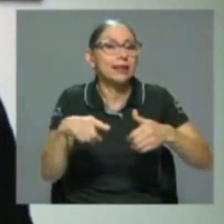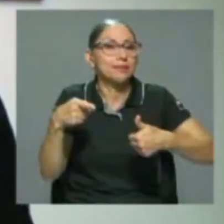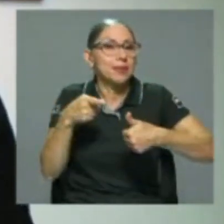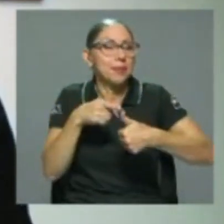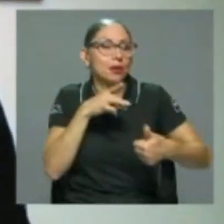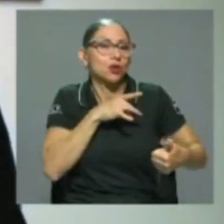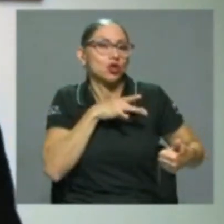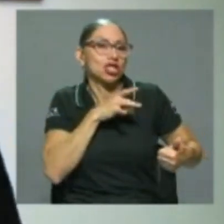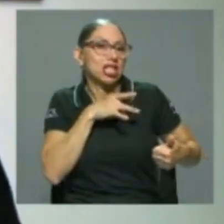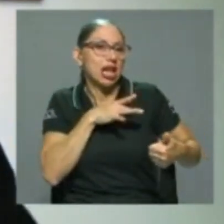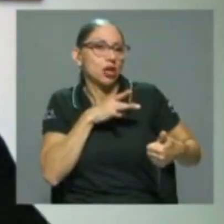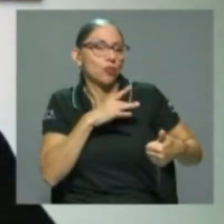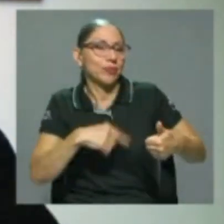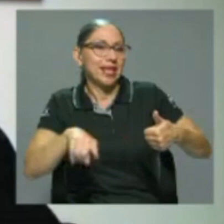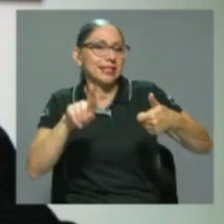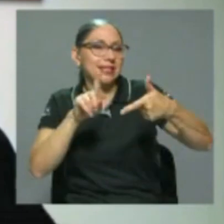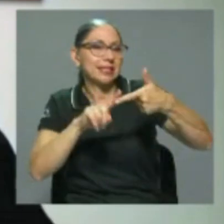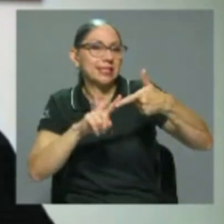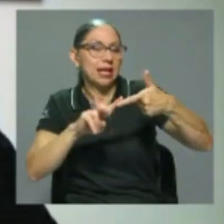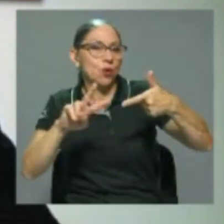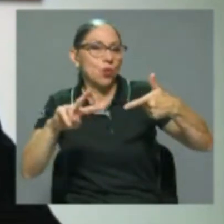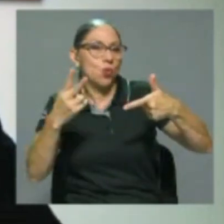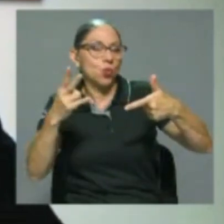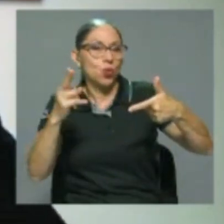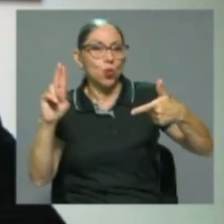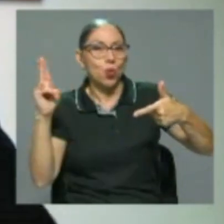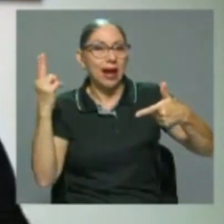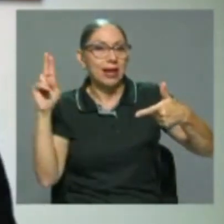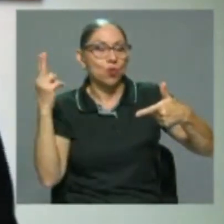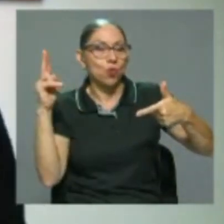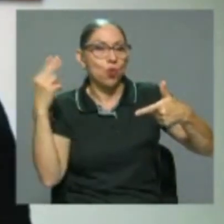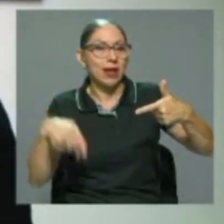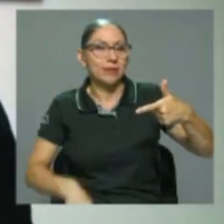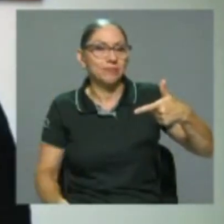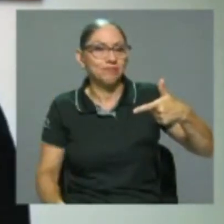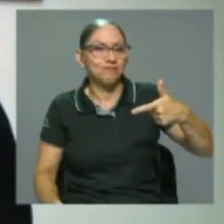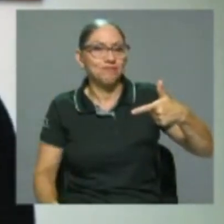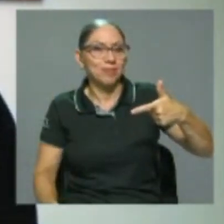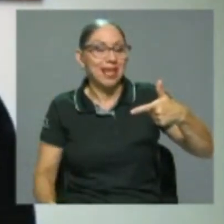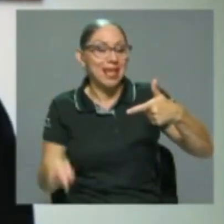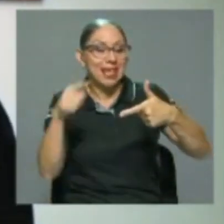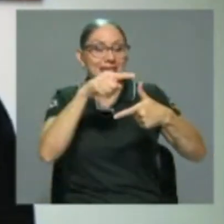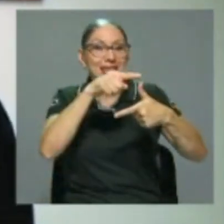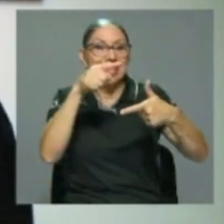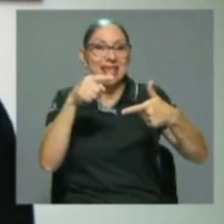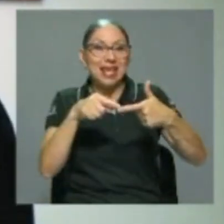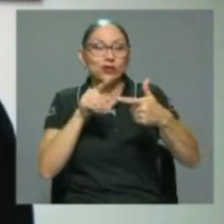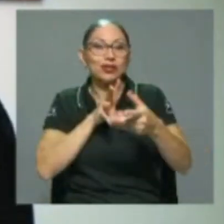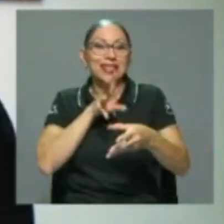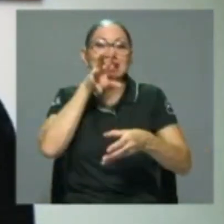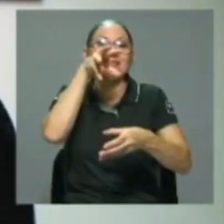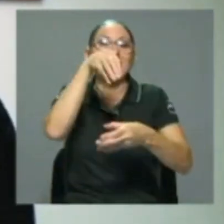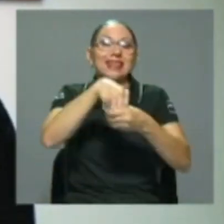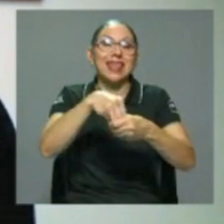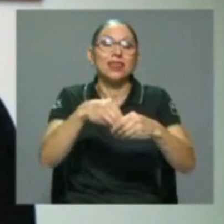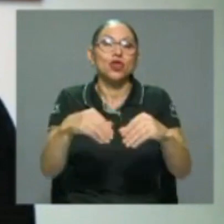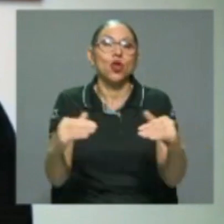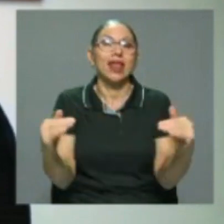en segundo lugar, en Uruguay. Y esos estaban dentro del rango